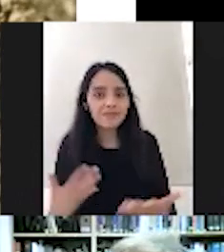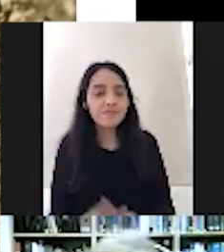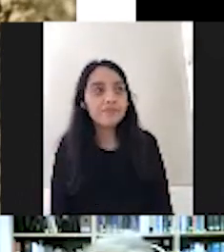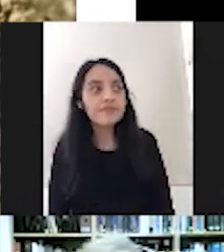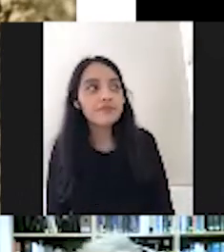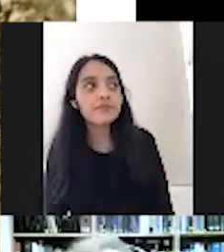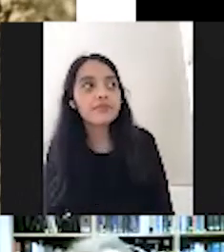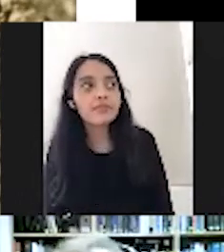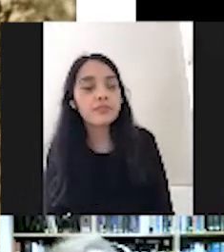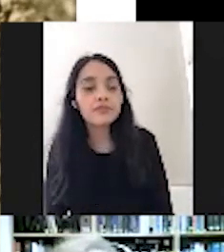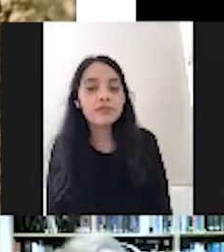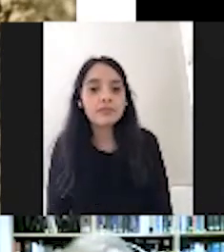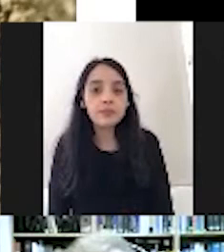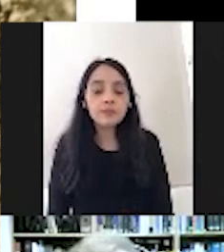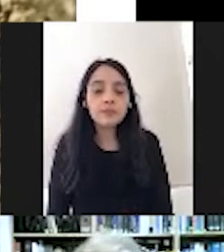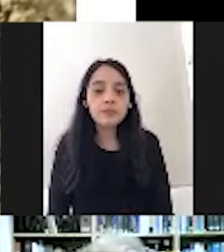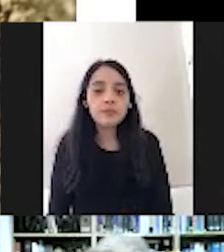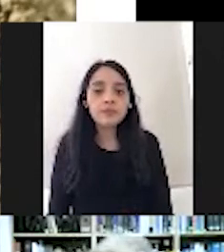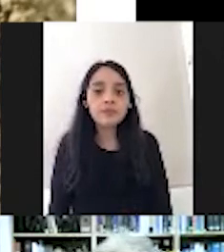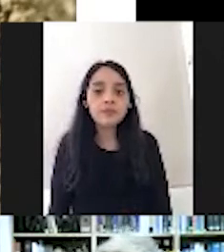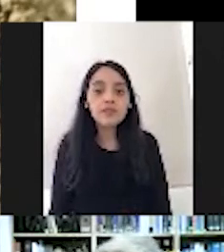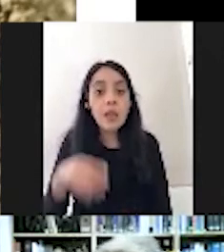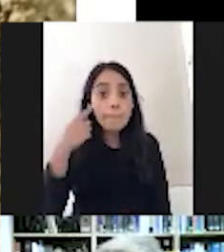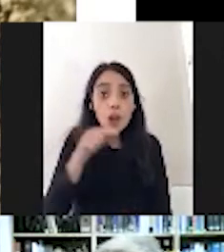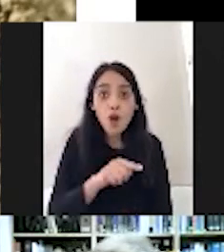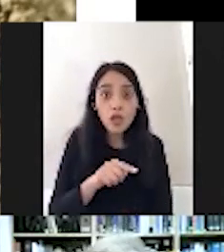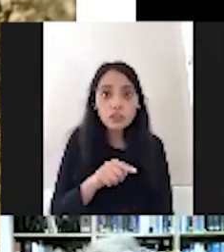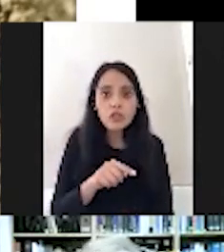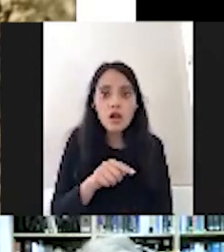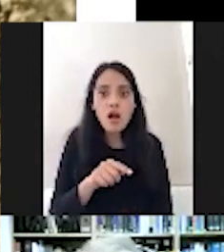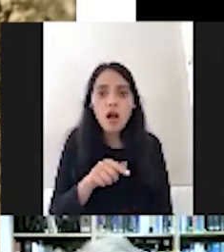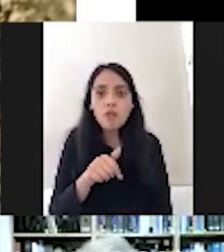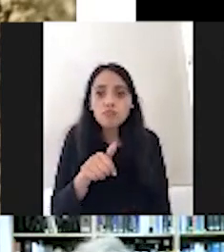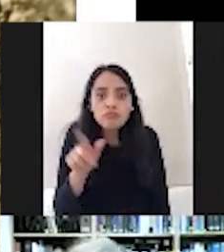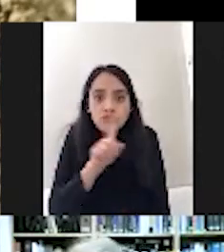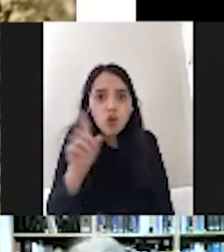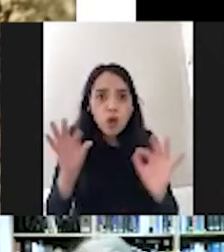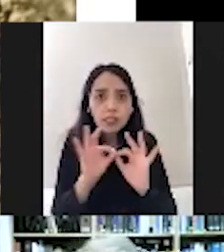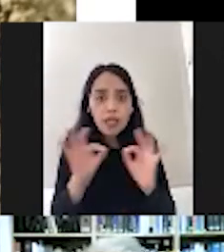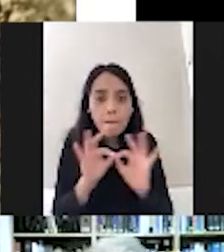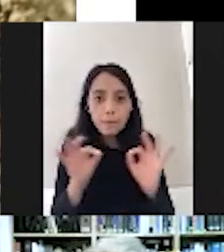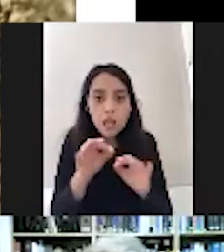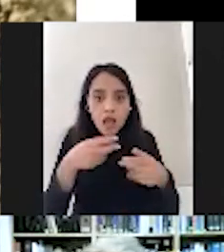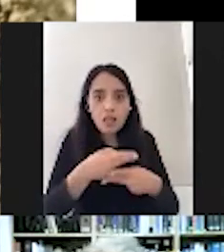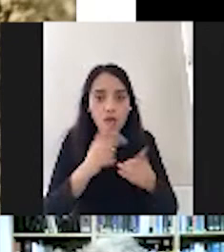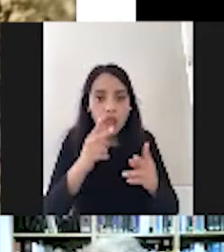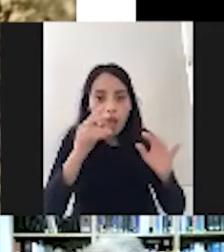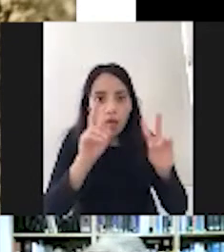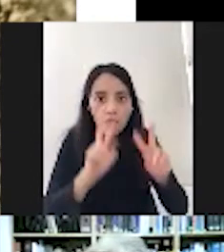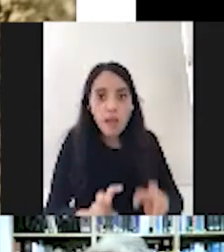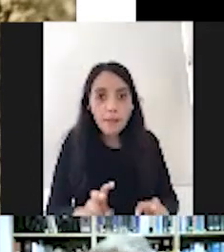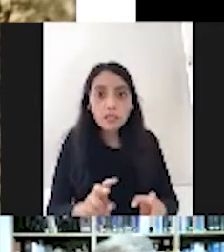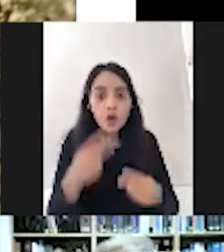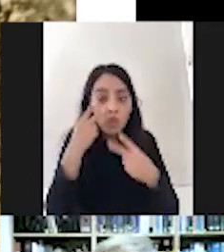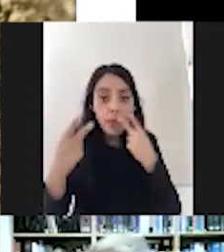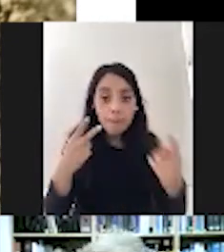Y sin embargo, esto no ha estado incorporado en las explicaciones sobre percepción y parte de lo que hacemos en nuestro grupo de trabajo es